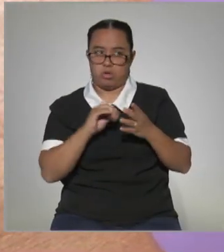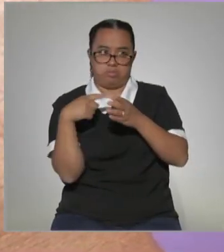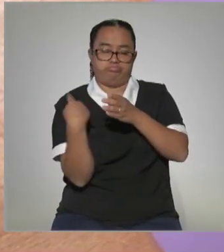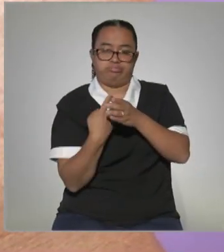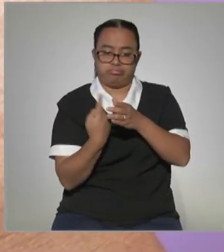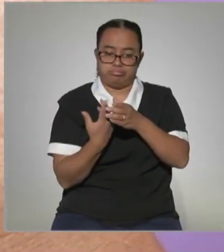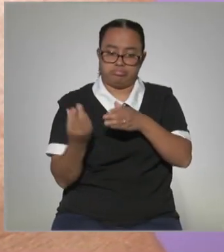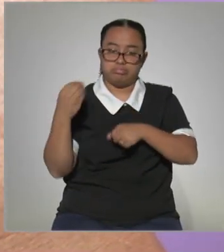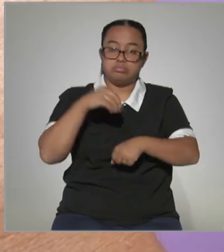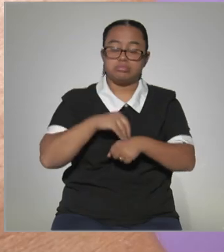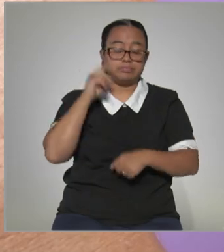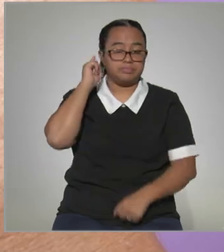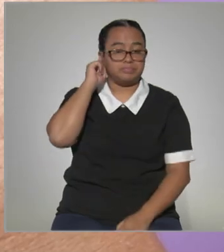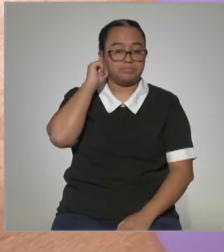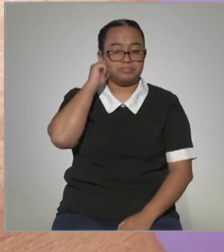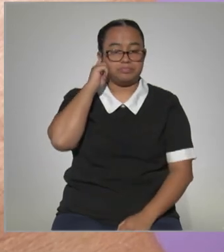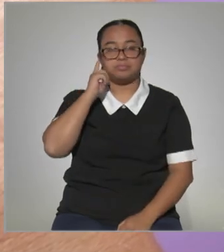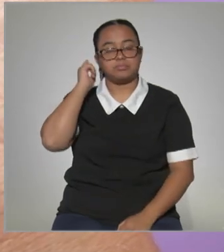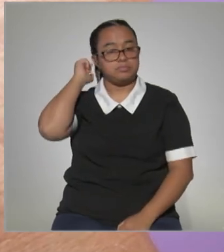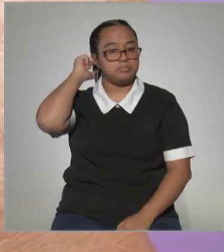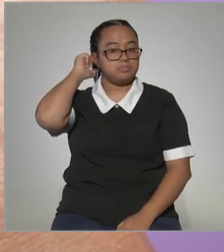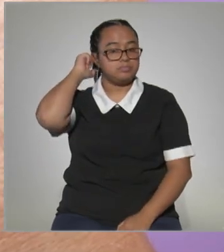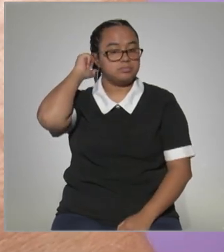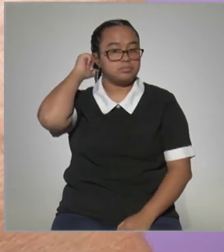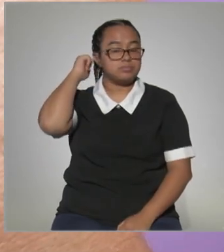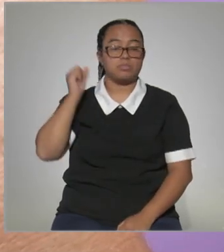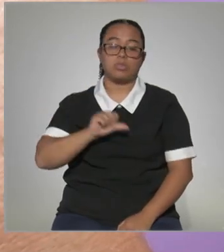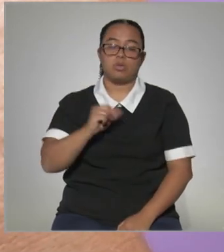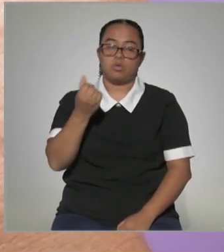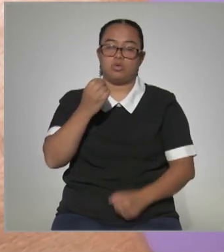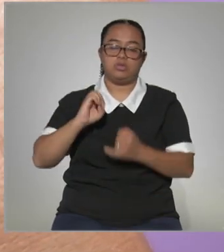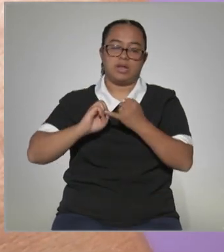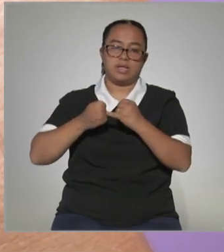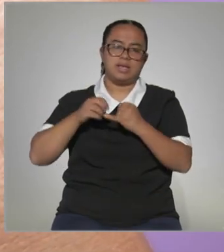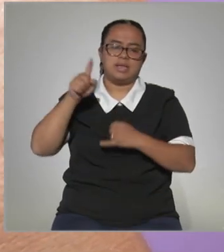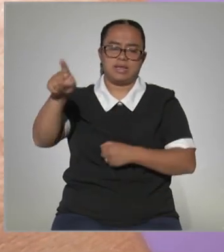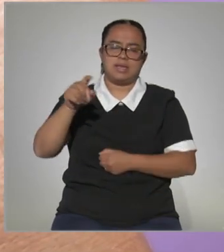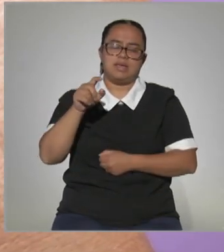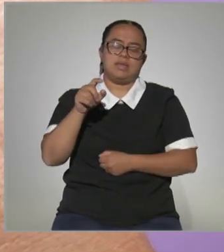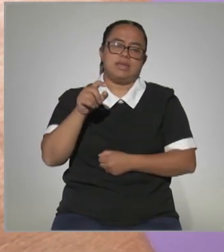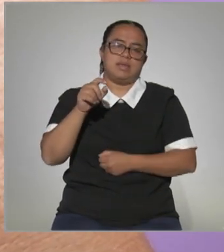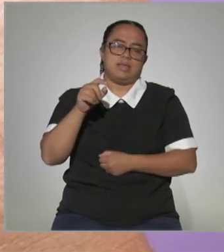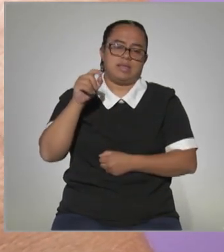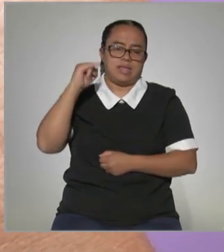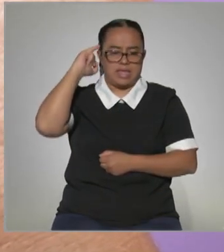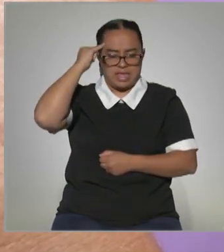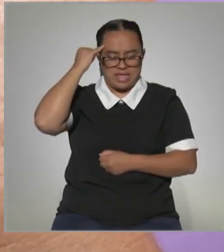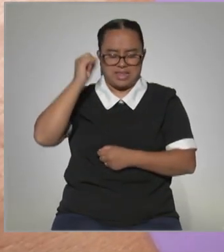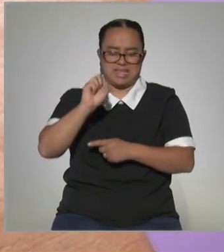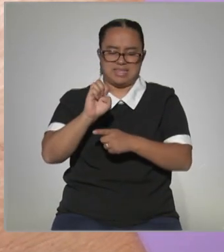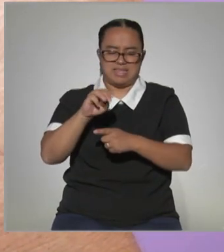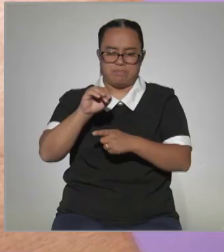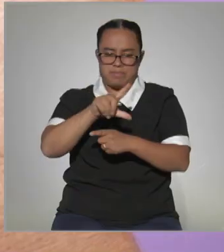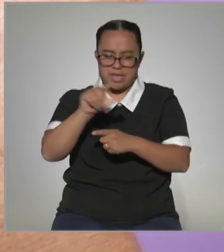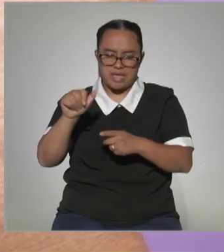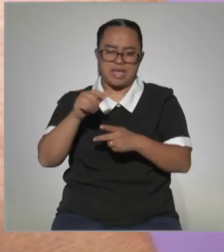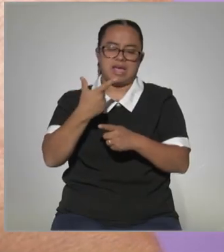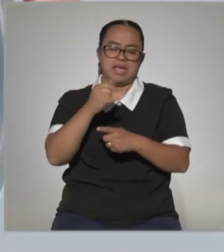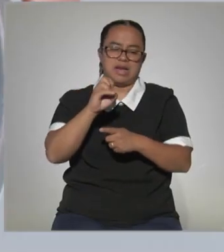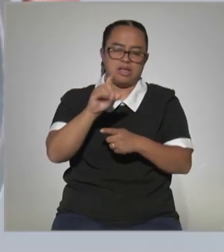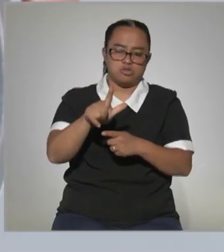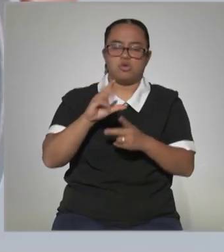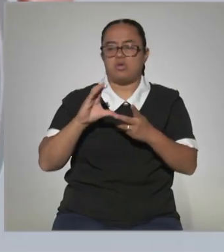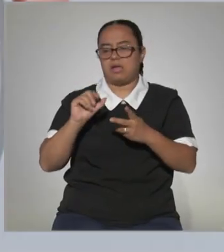agregamos alguna semilla oleaginosa, nueces de la India, almendras, cacahuates, semilla de girasol, semilla de